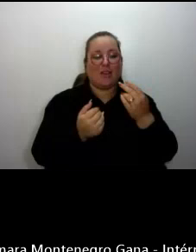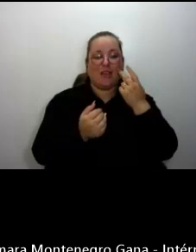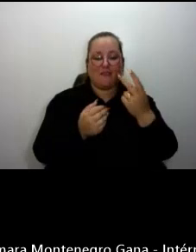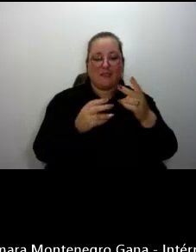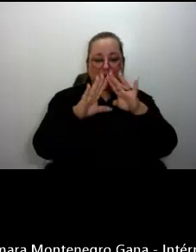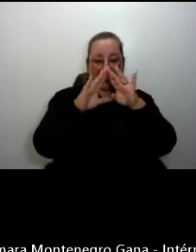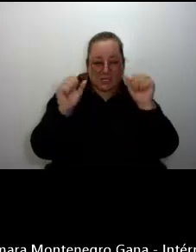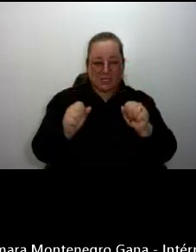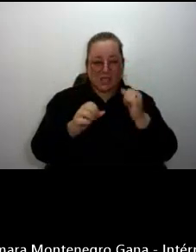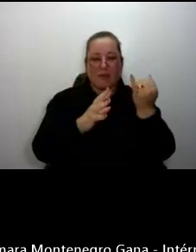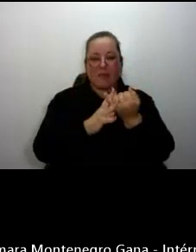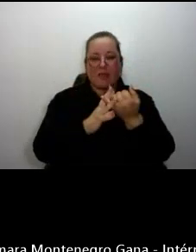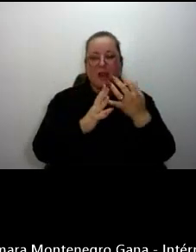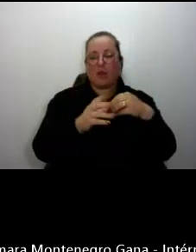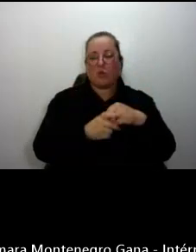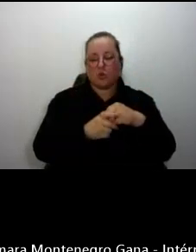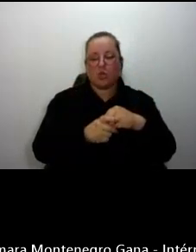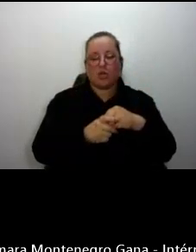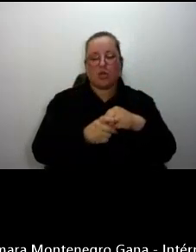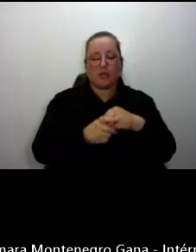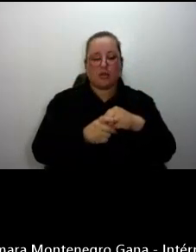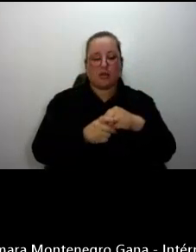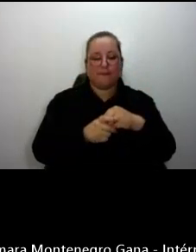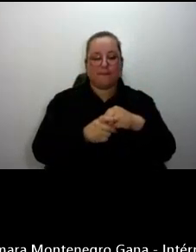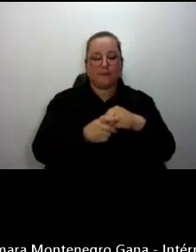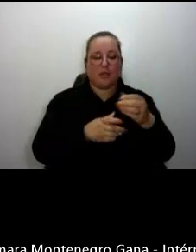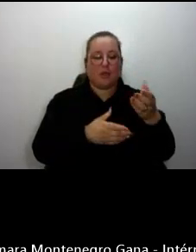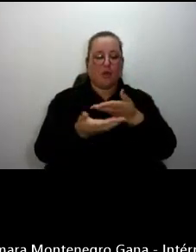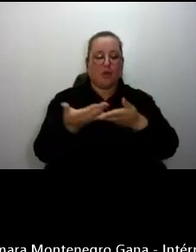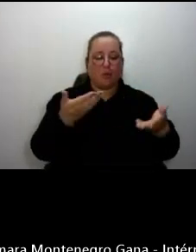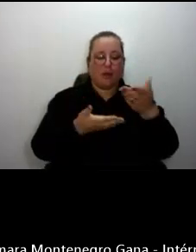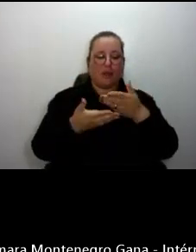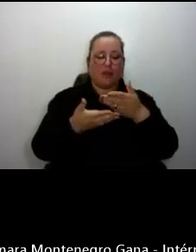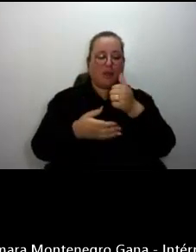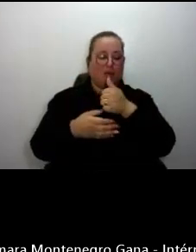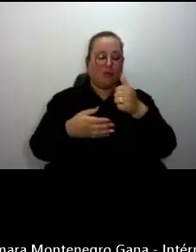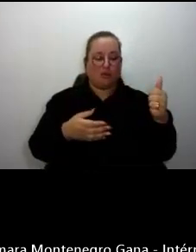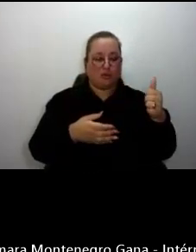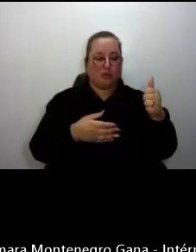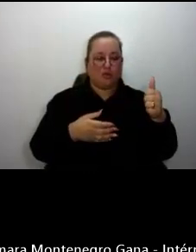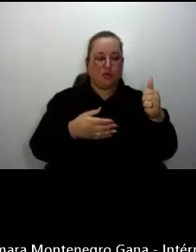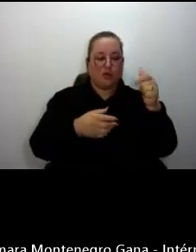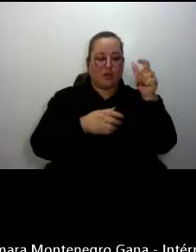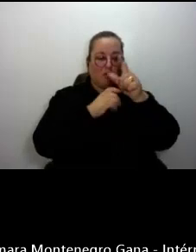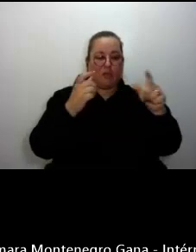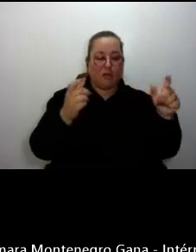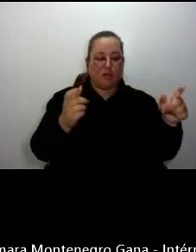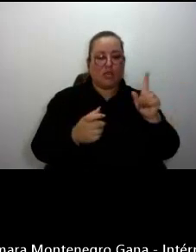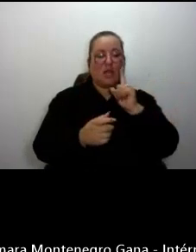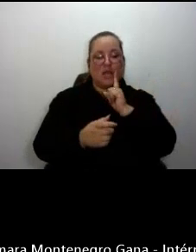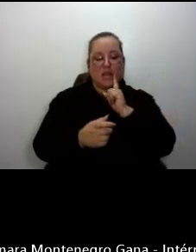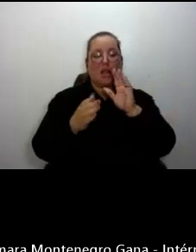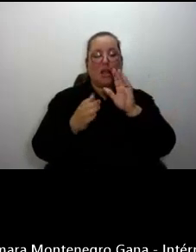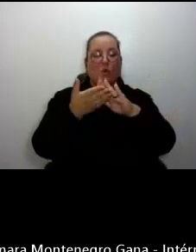de la inclusión sea compartida por todos los integrantes de la comunidad